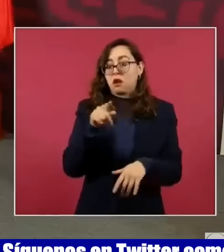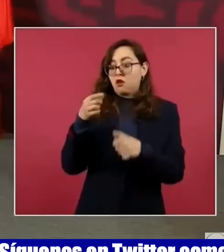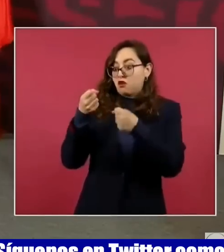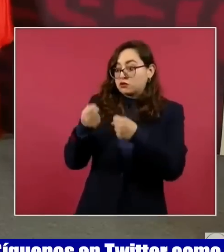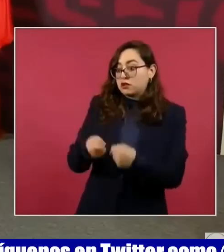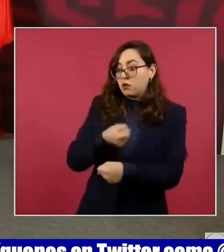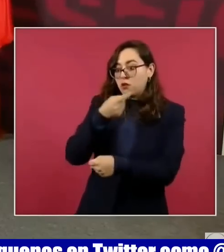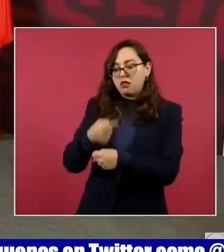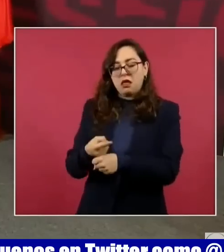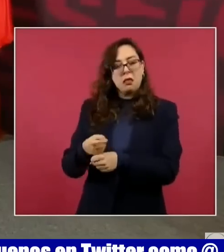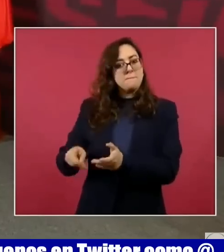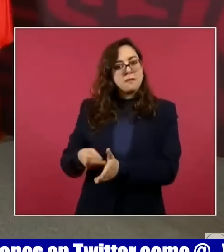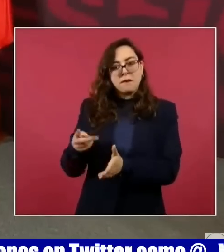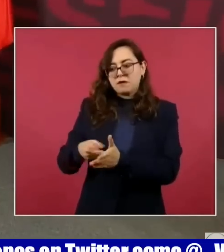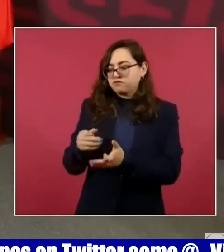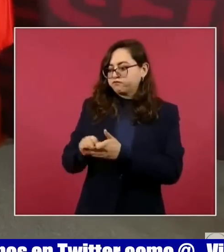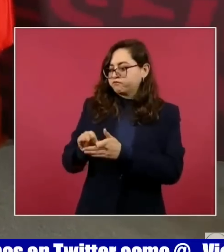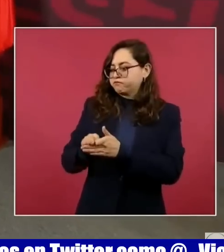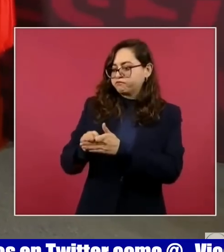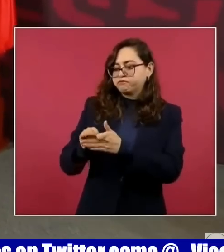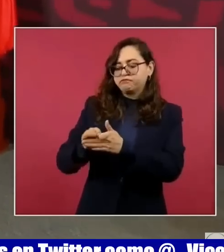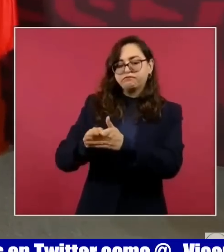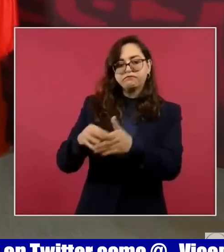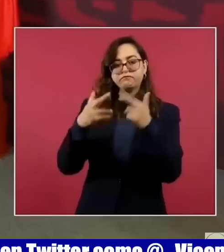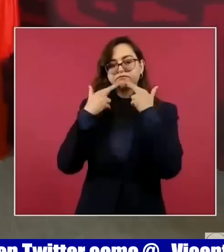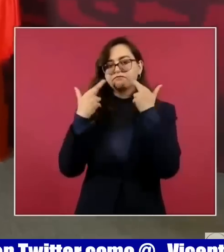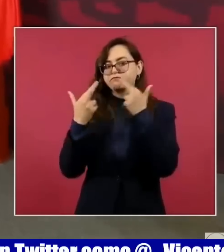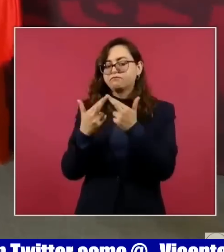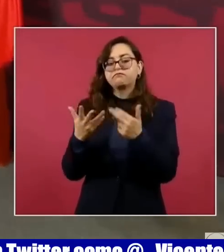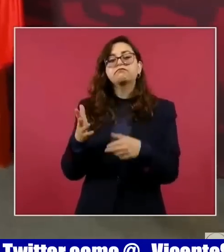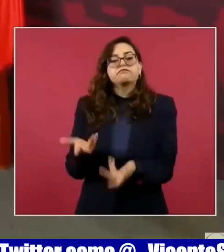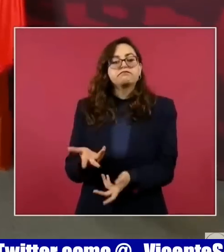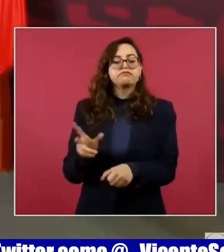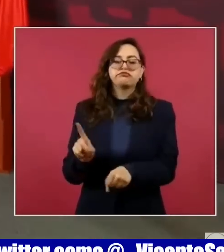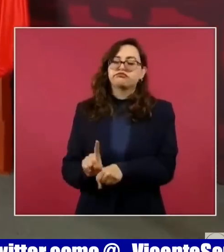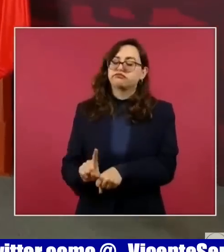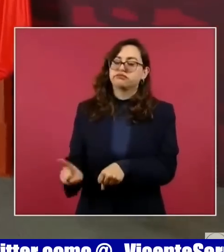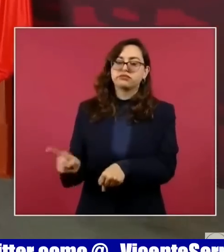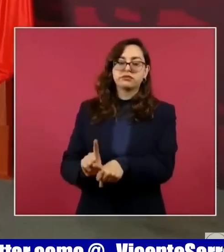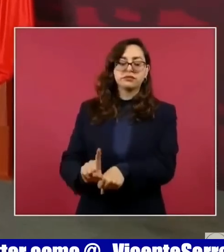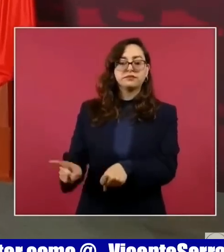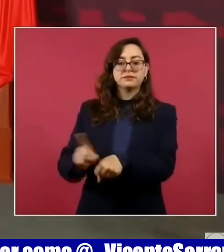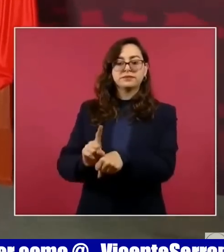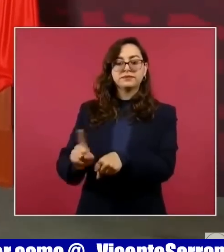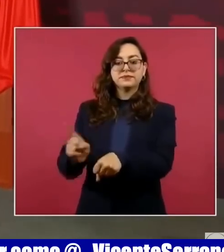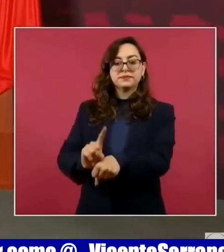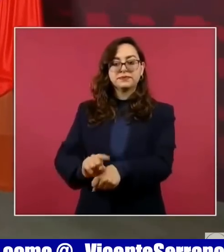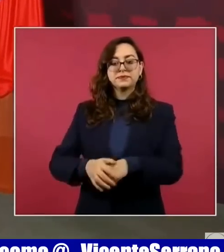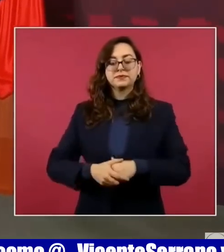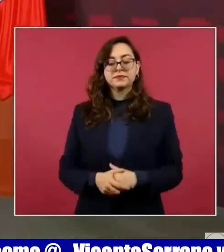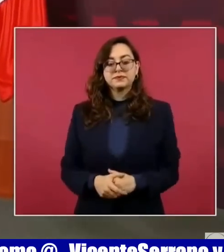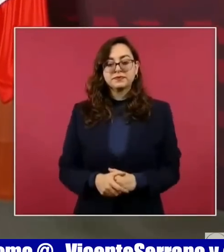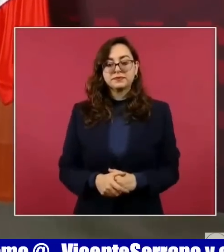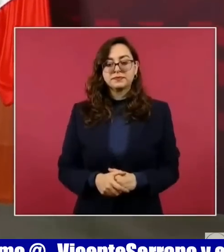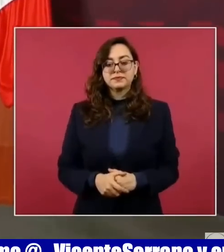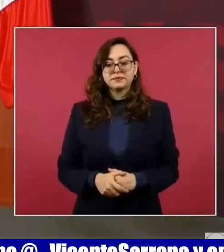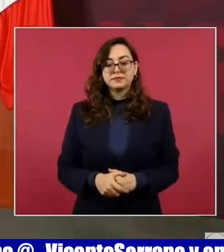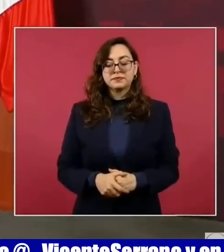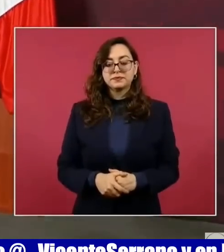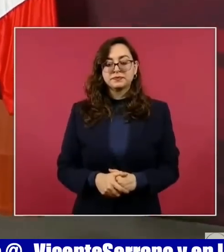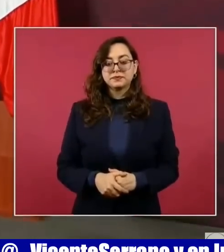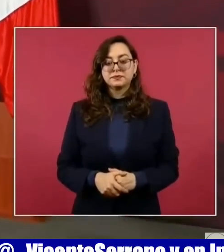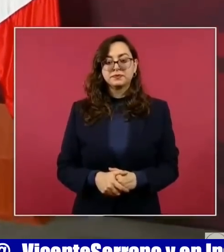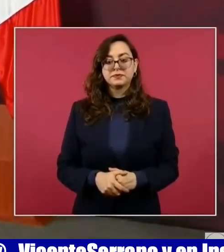a afectar, porque no es corrupto. Dijo, tan sencillo como eso, ¿no? Porque llevo años luchando por mis